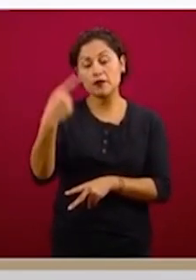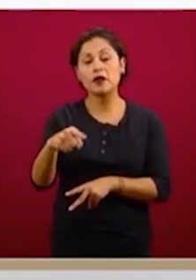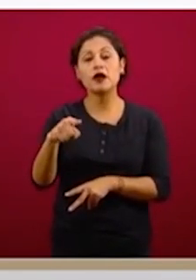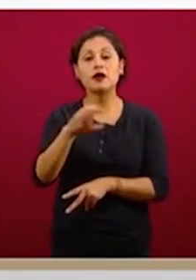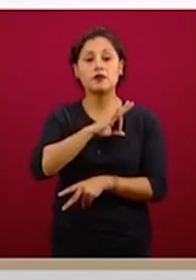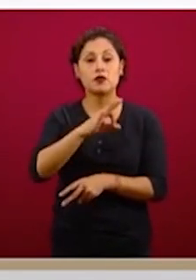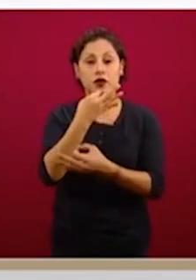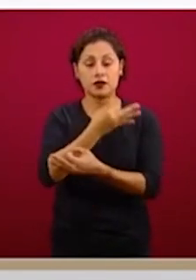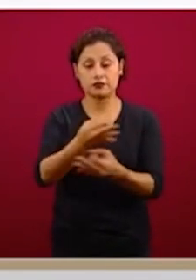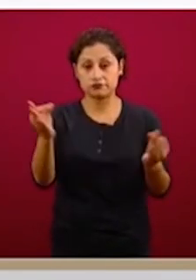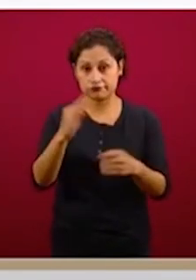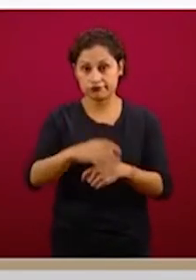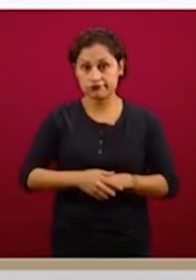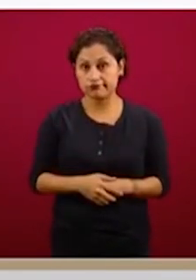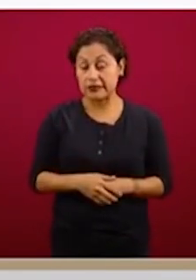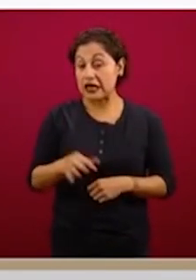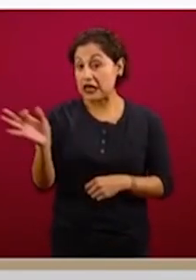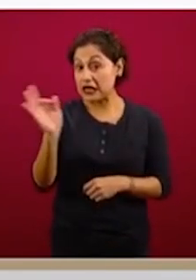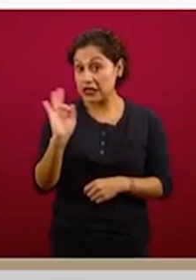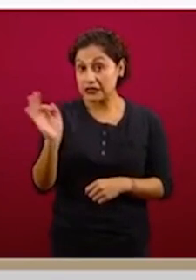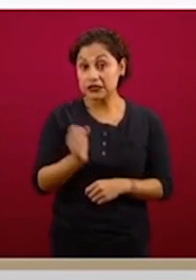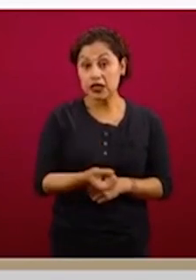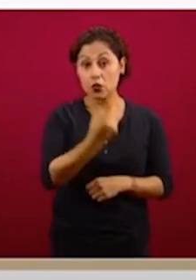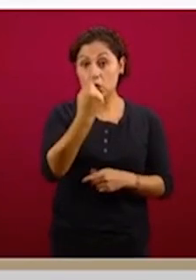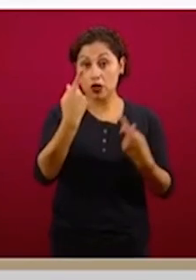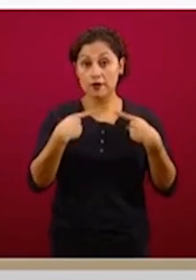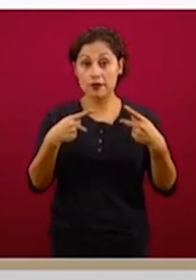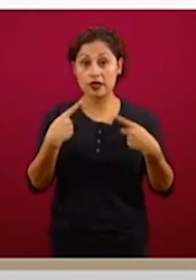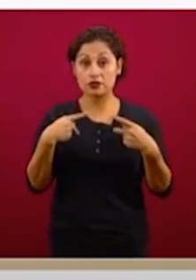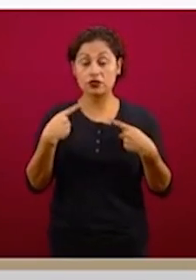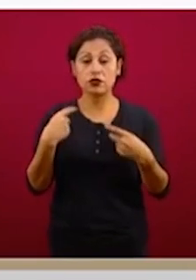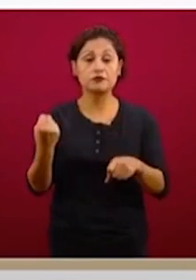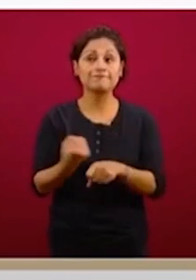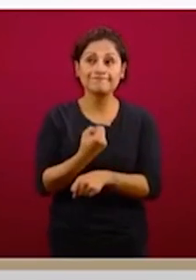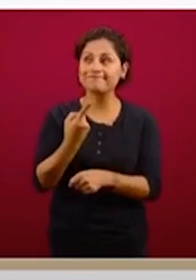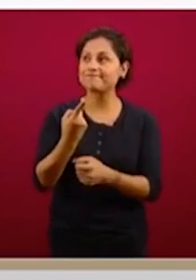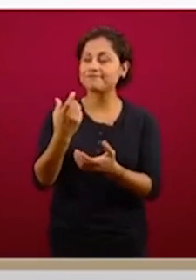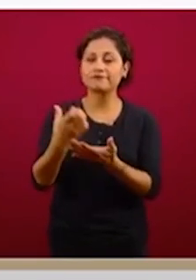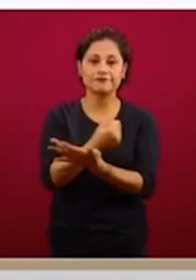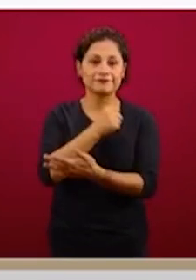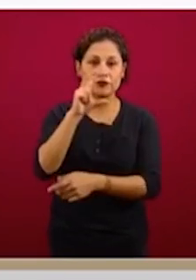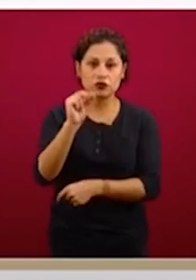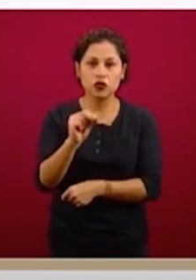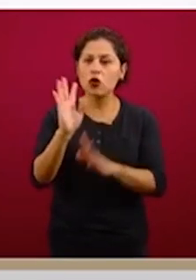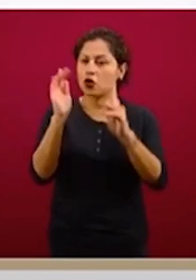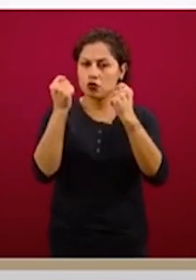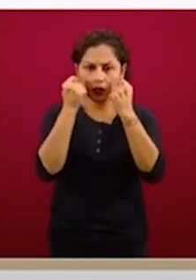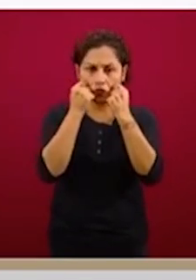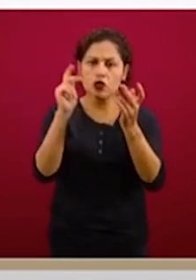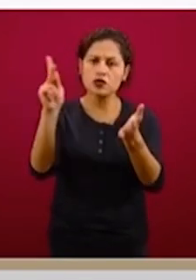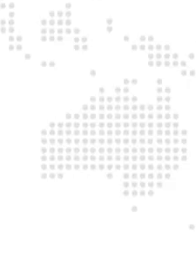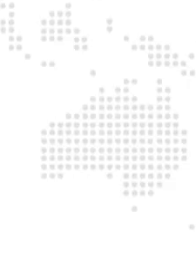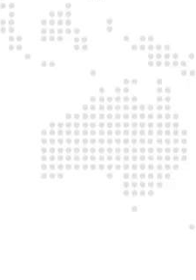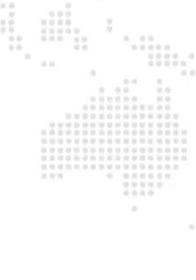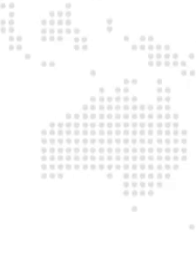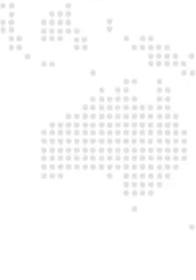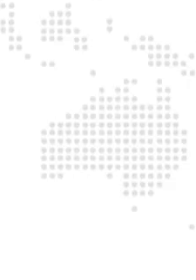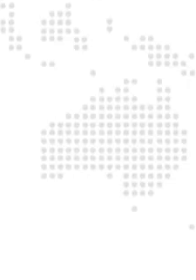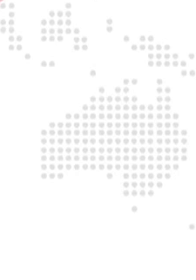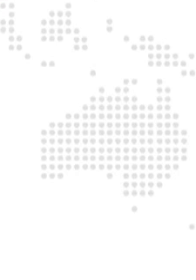esto, aquella persona que no salga sorteada podrá volver a participar en el siguiente sorteo.